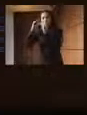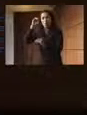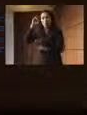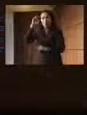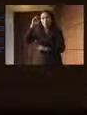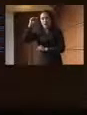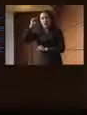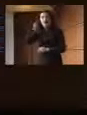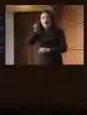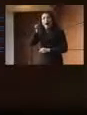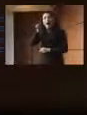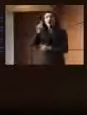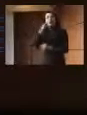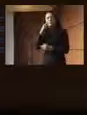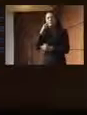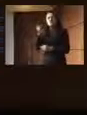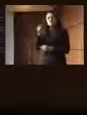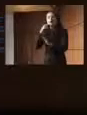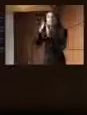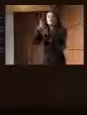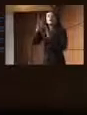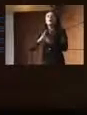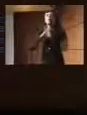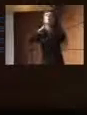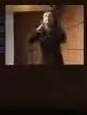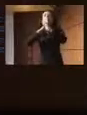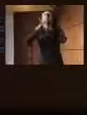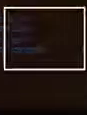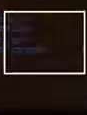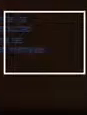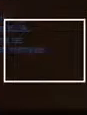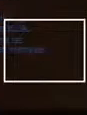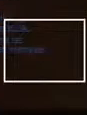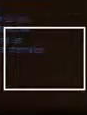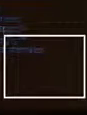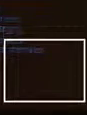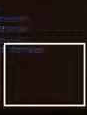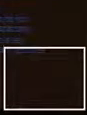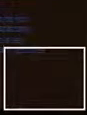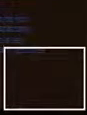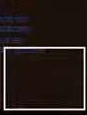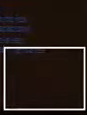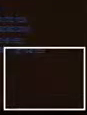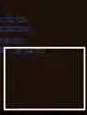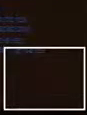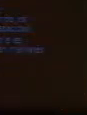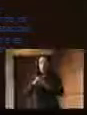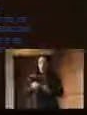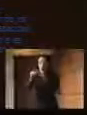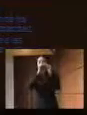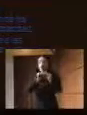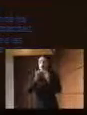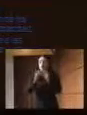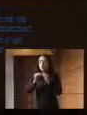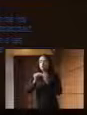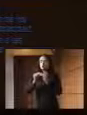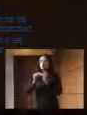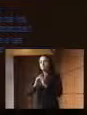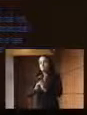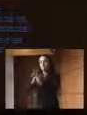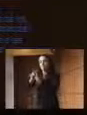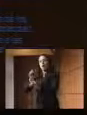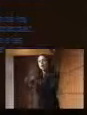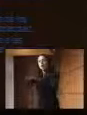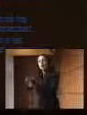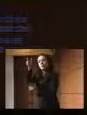verán cómo habla de la prevención de la discapacidad. O sea, una convención que protege a las personas con discapacidad contra la discriminación por motivo